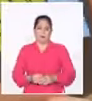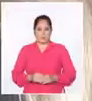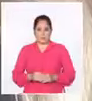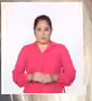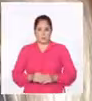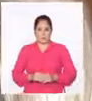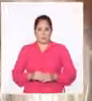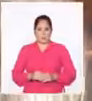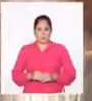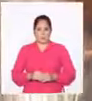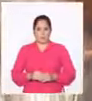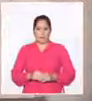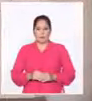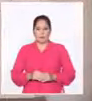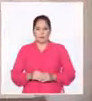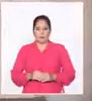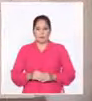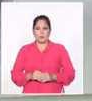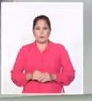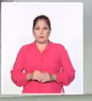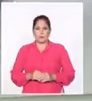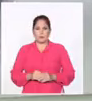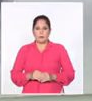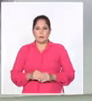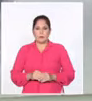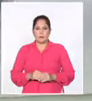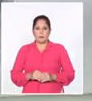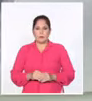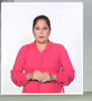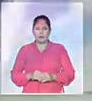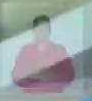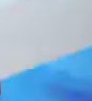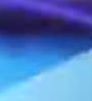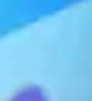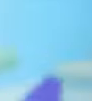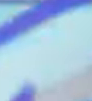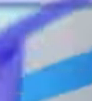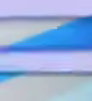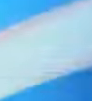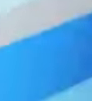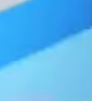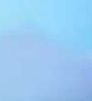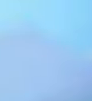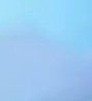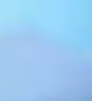Abdiel Bermúdez Bermúdez, Canal Cubano de Noticias.